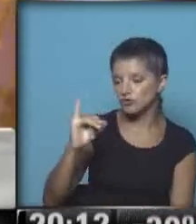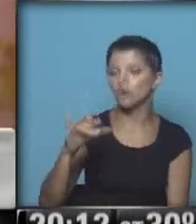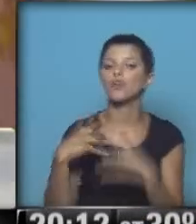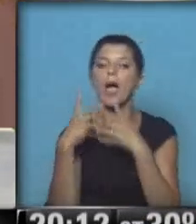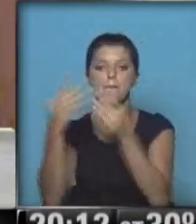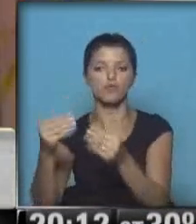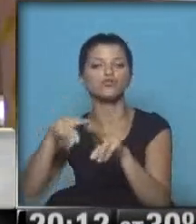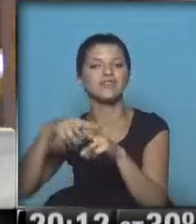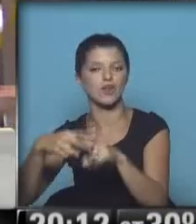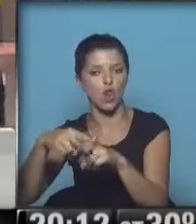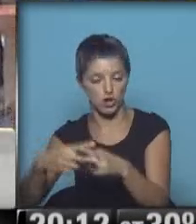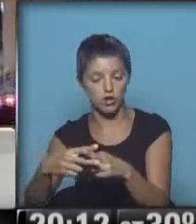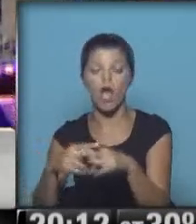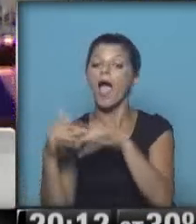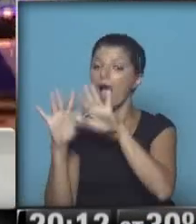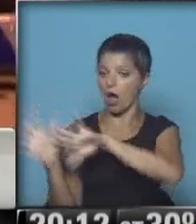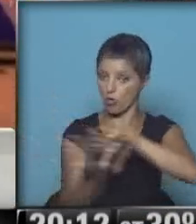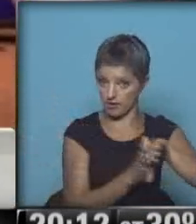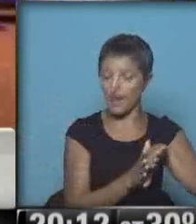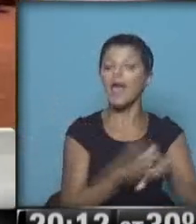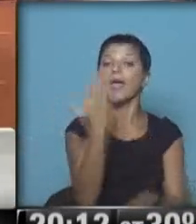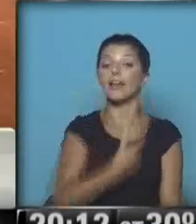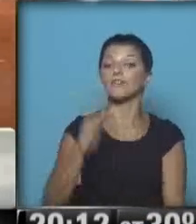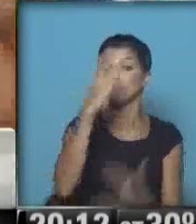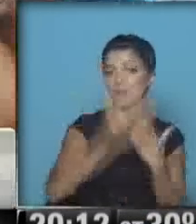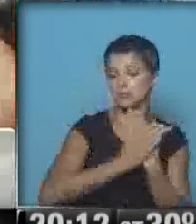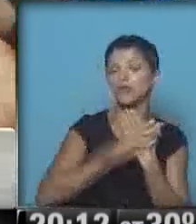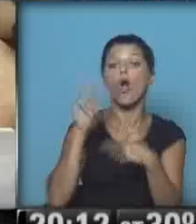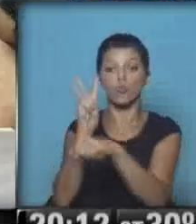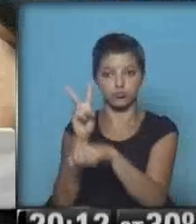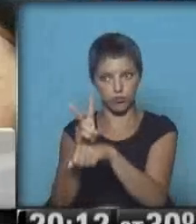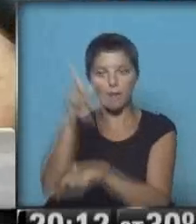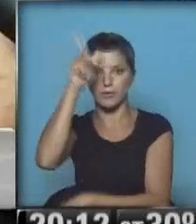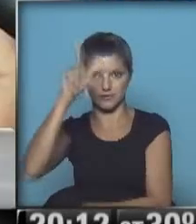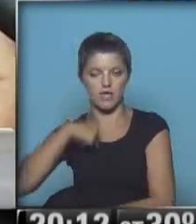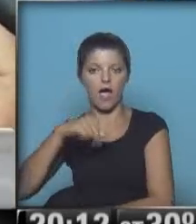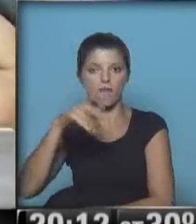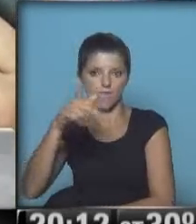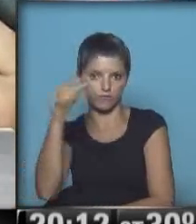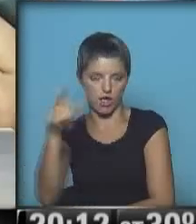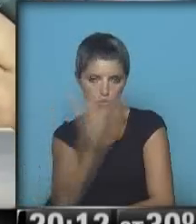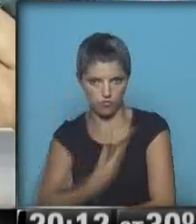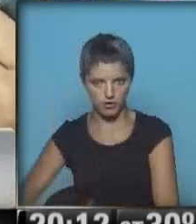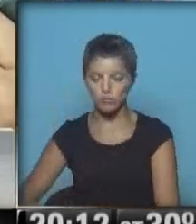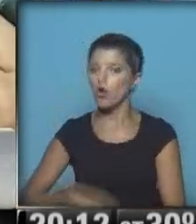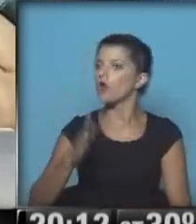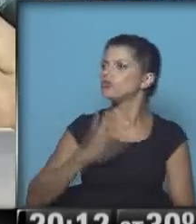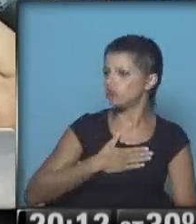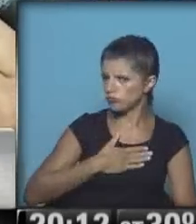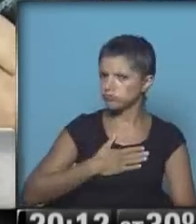Sin embargo, el jefe de gabinete defendió a la Policía Federal. Hasta donde yo averigüé, los protocolos se cumplieron